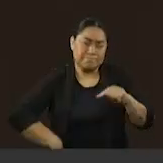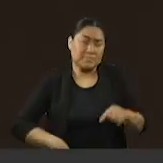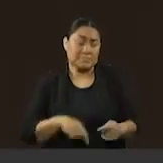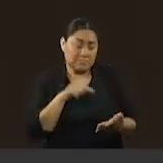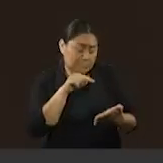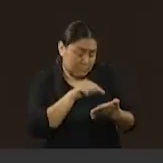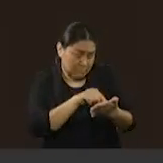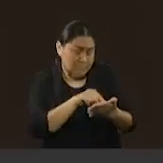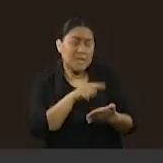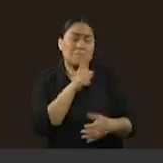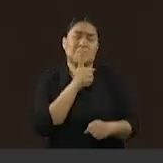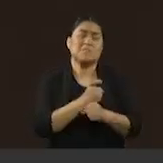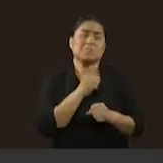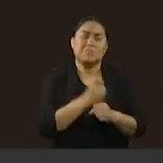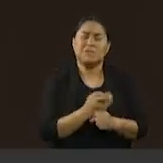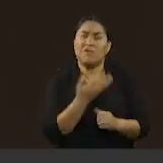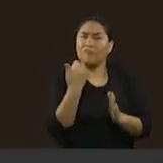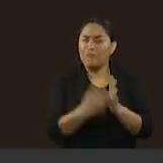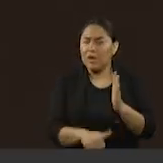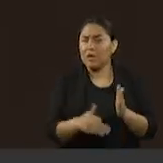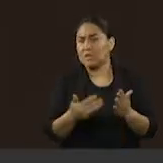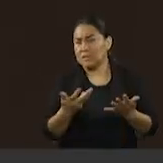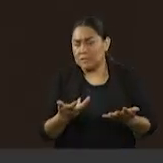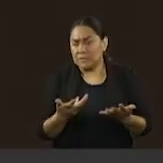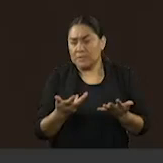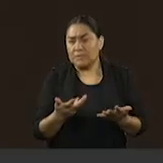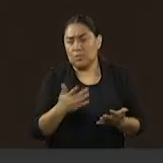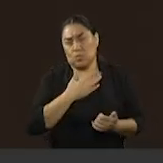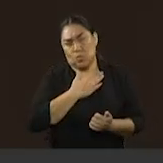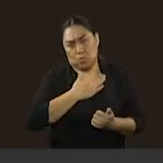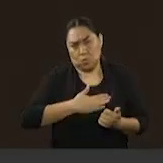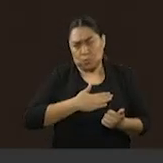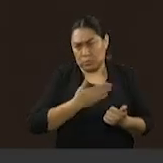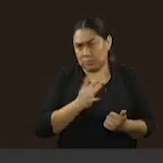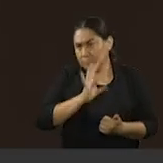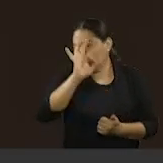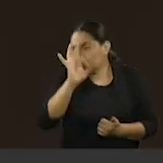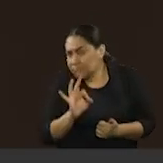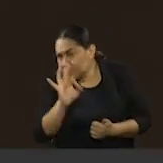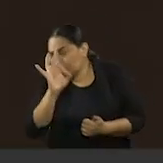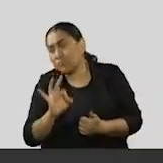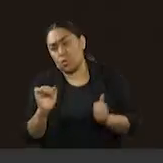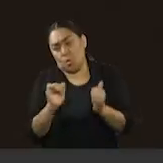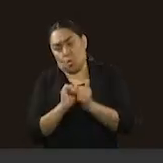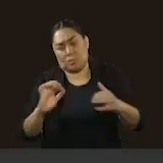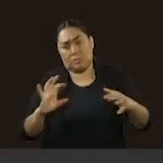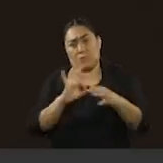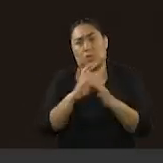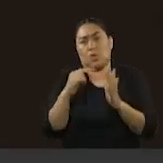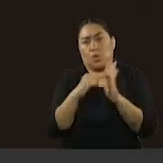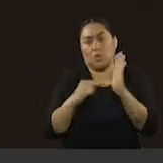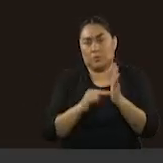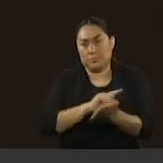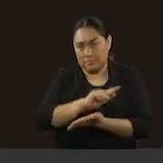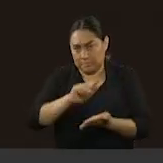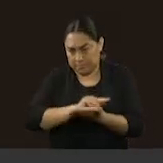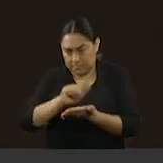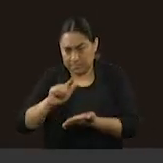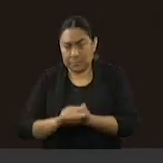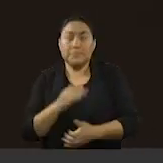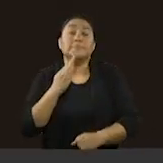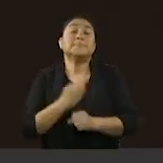de la proporcionalidad que debe tener una norma jurídica. Ahorita quiero